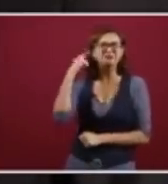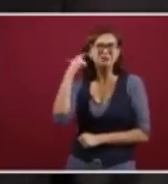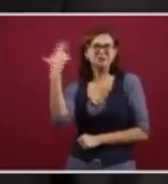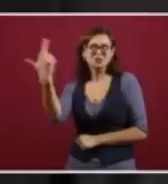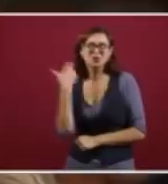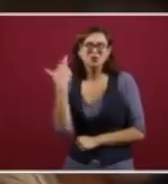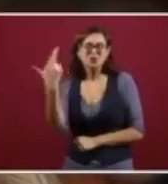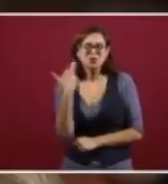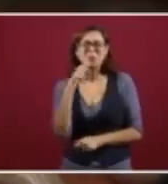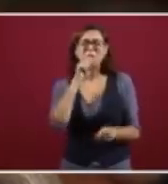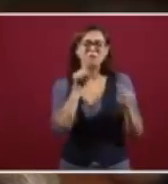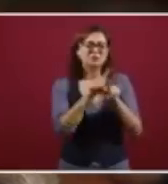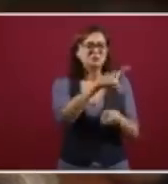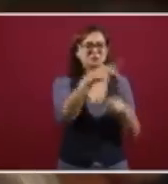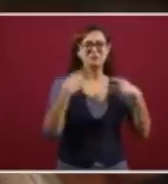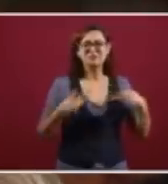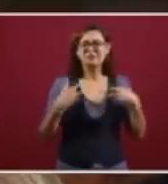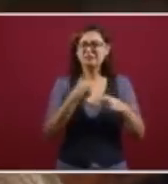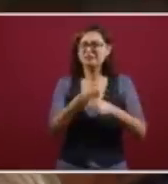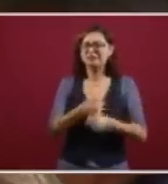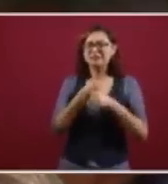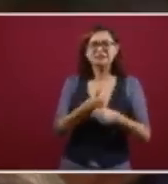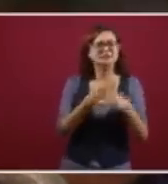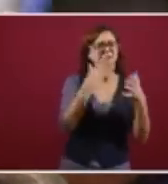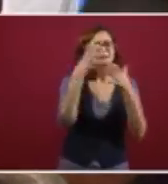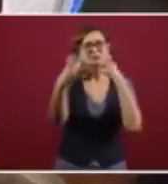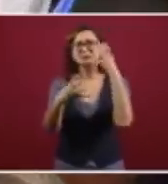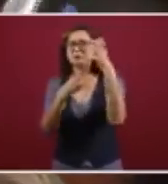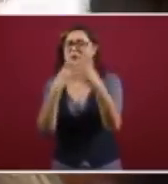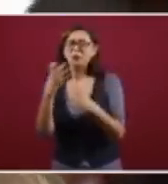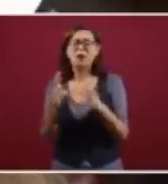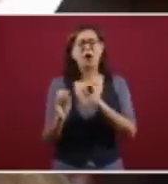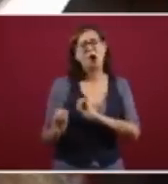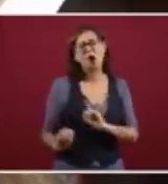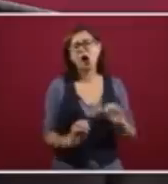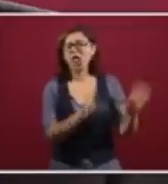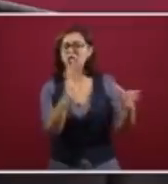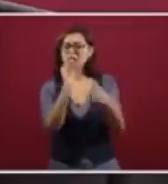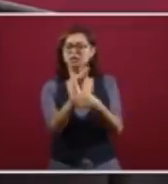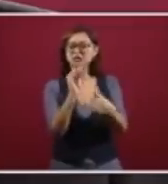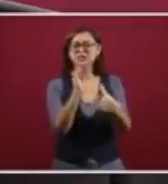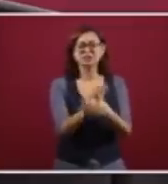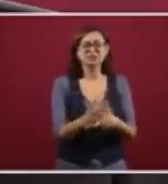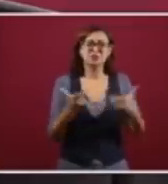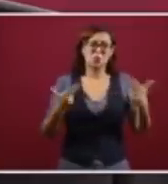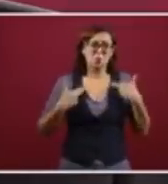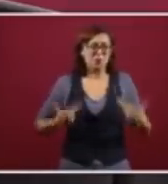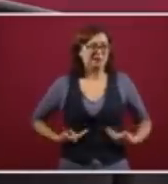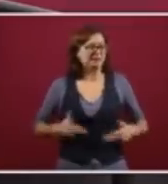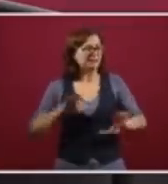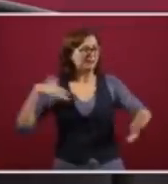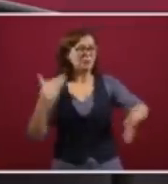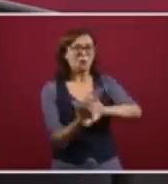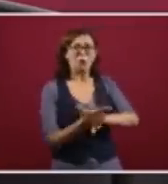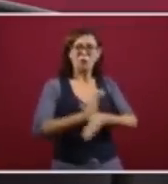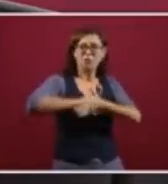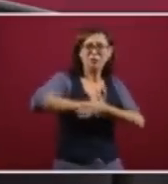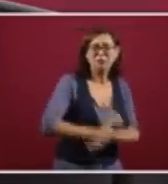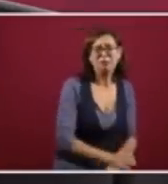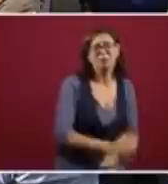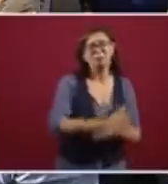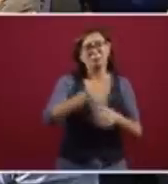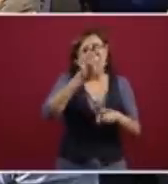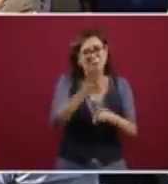personas que están ahí, que están clamando por ayuda y no pasa nada. Esto es un delito de lesa humanidad. ¿Por qué tiene que